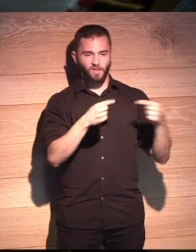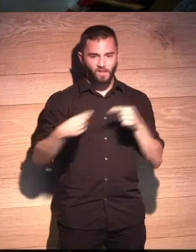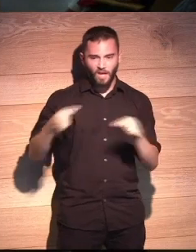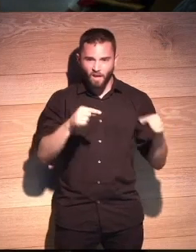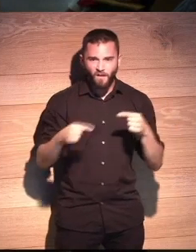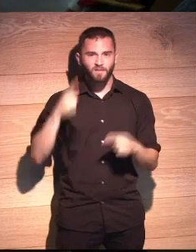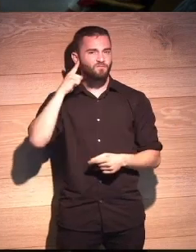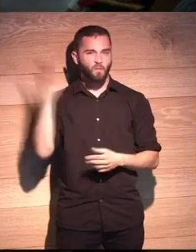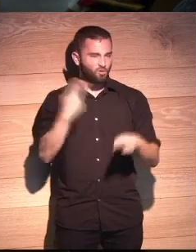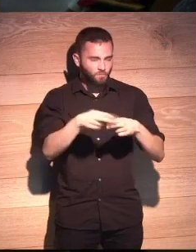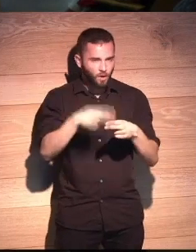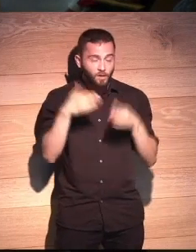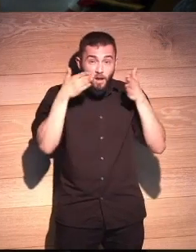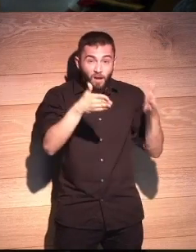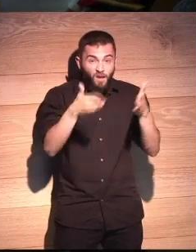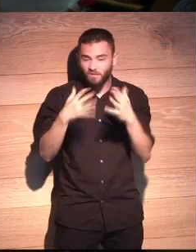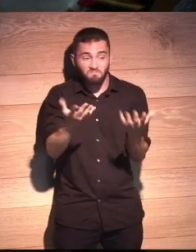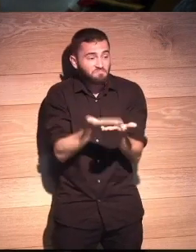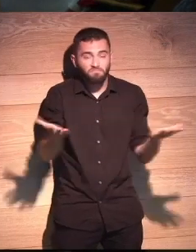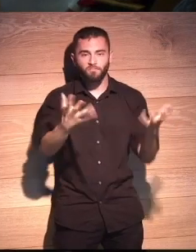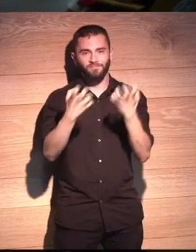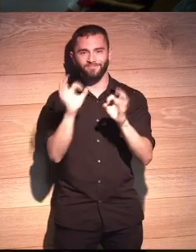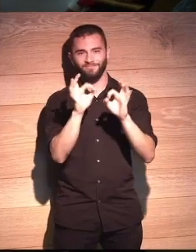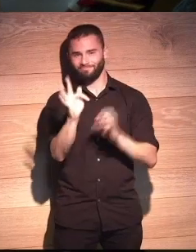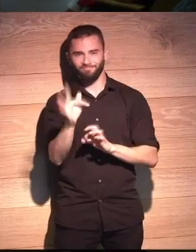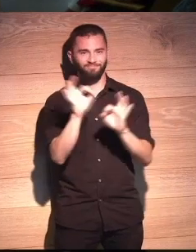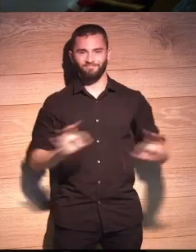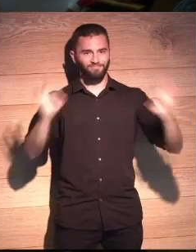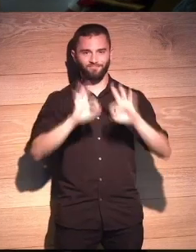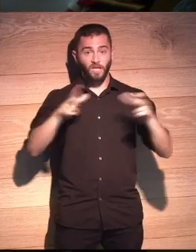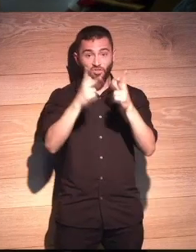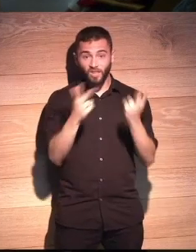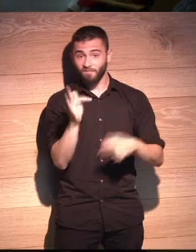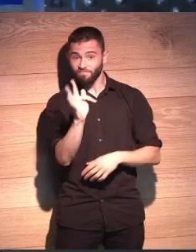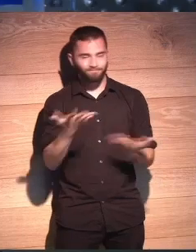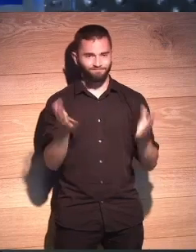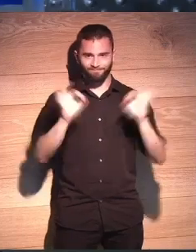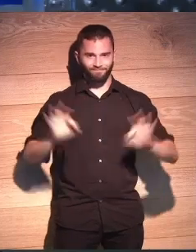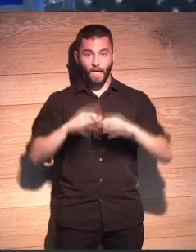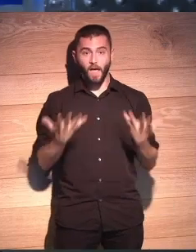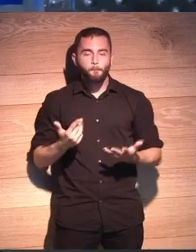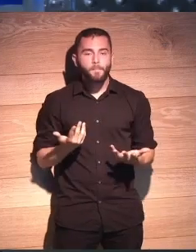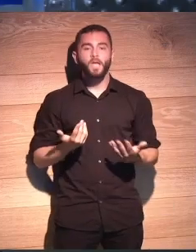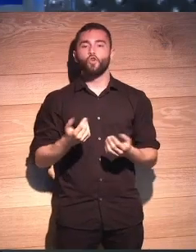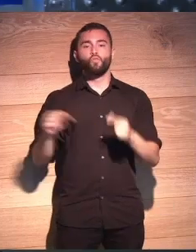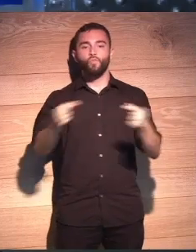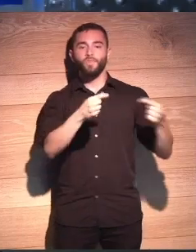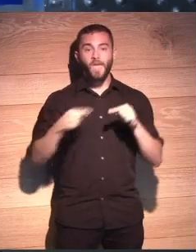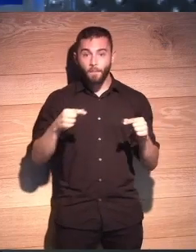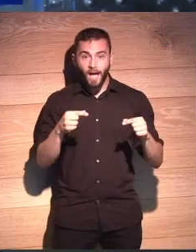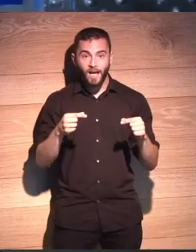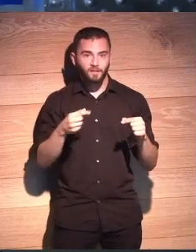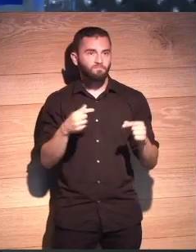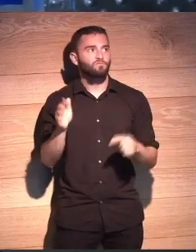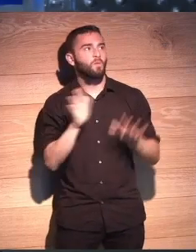polarizados políticamente que no benefician a nadie, no son buenos para la sociedad. Y sin embargo, estamos hurtando un debate que